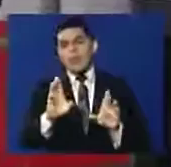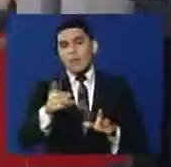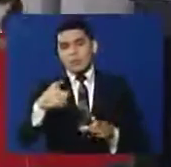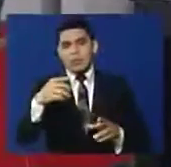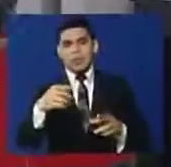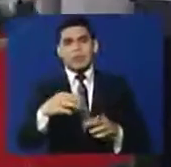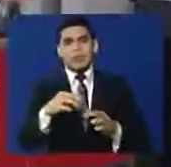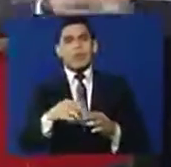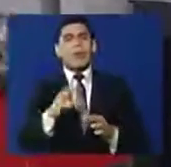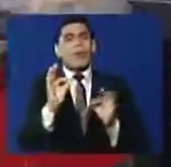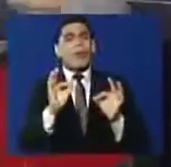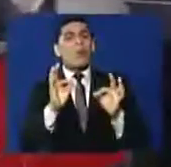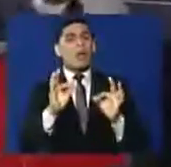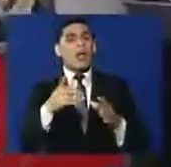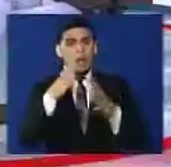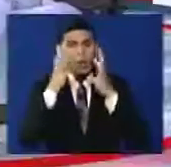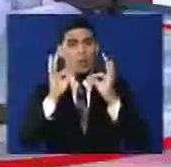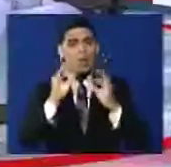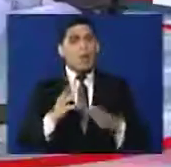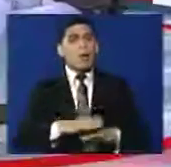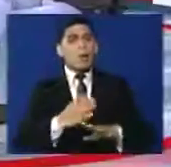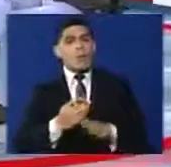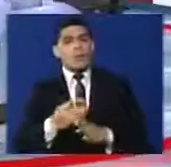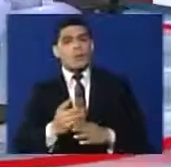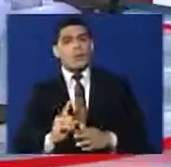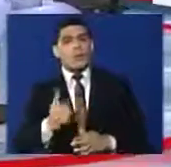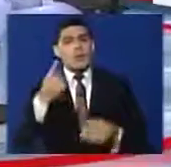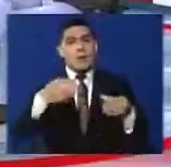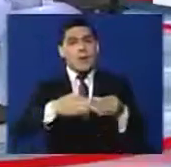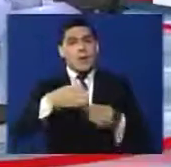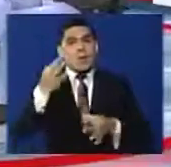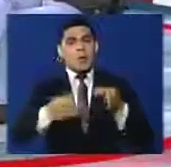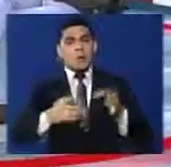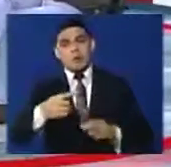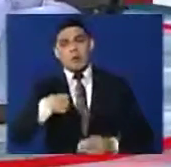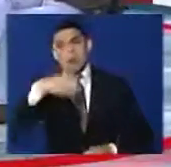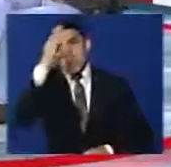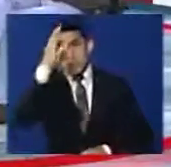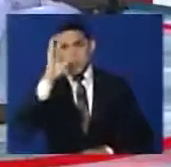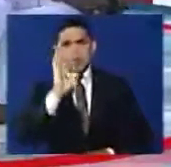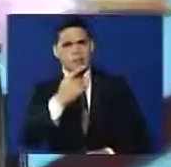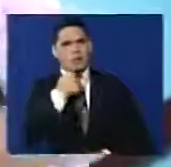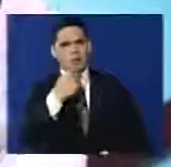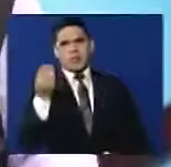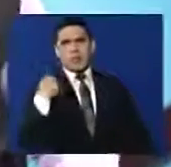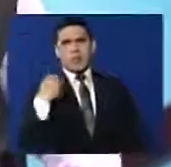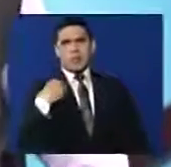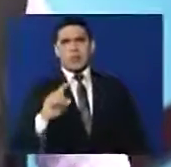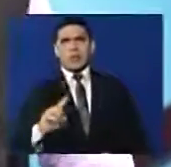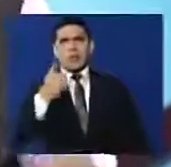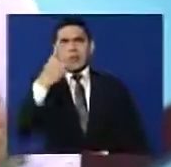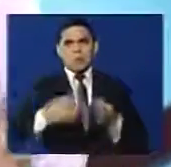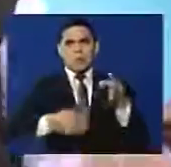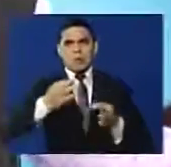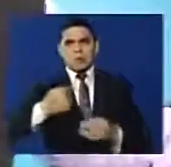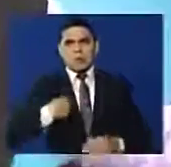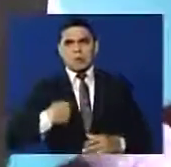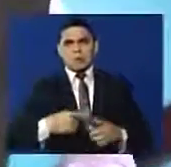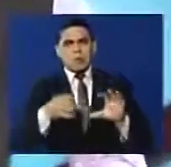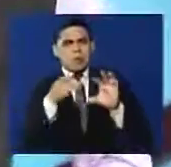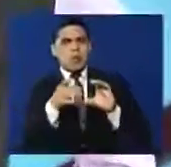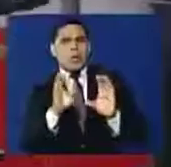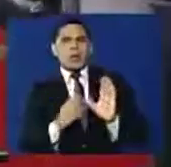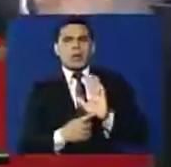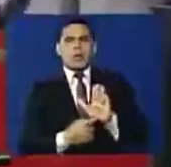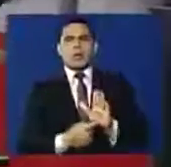cuidado ahí, a lo mejor tú quieres una postura de primera justicia, una cosa de eso. Mira, vale, si me convence primera justicia, no tengo problema en tener mi carnet. Pues tú